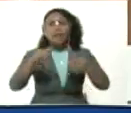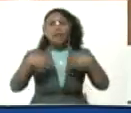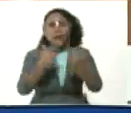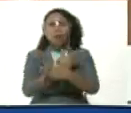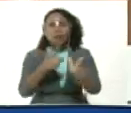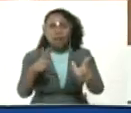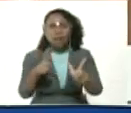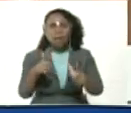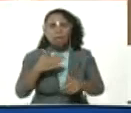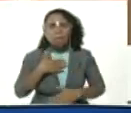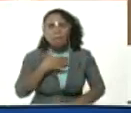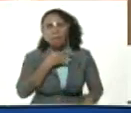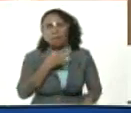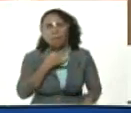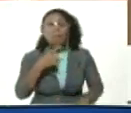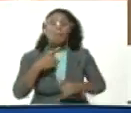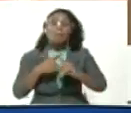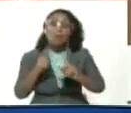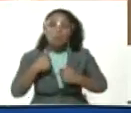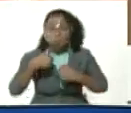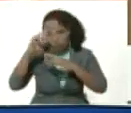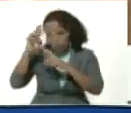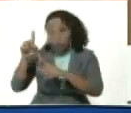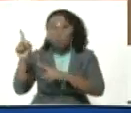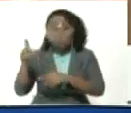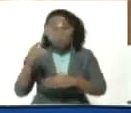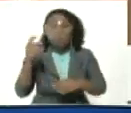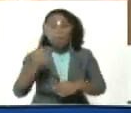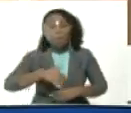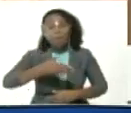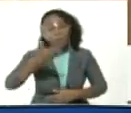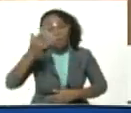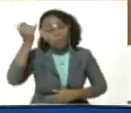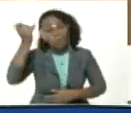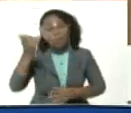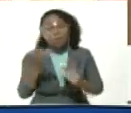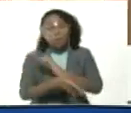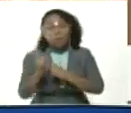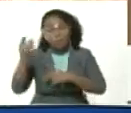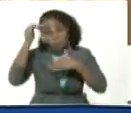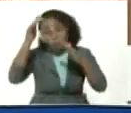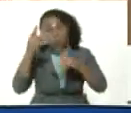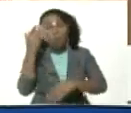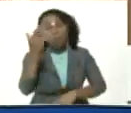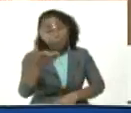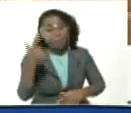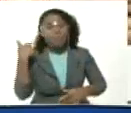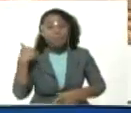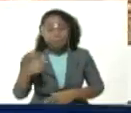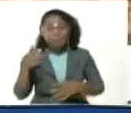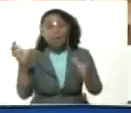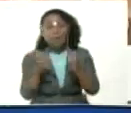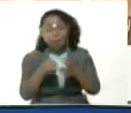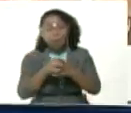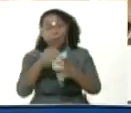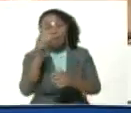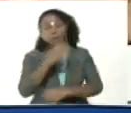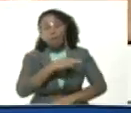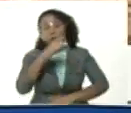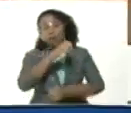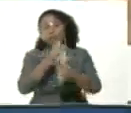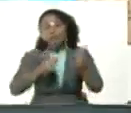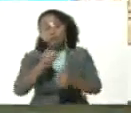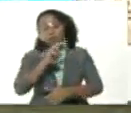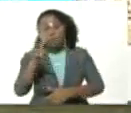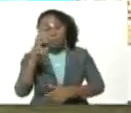gustos, pero lo respeto, hizo crítica. Hay que estar pendiente, ustedes tienen que tener equipo, señora vicepresidenta, señor conuquero